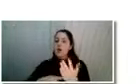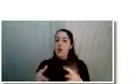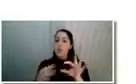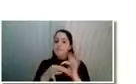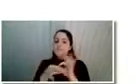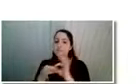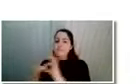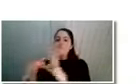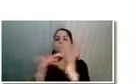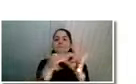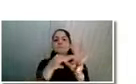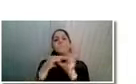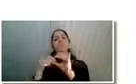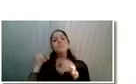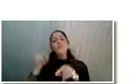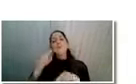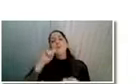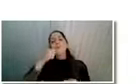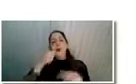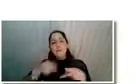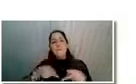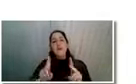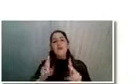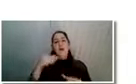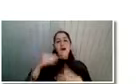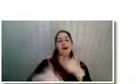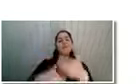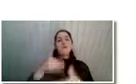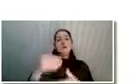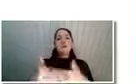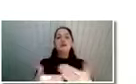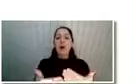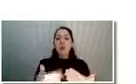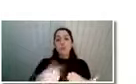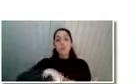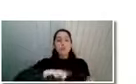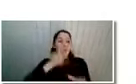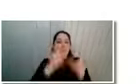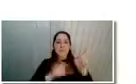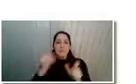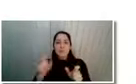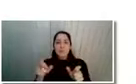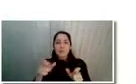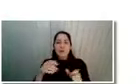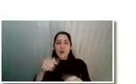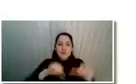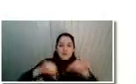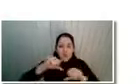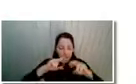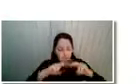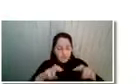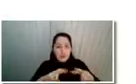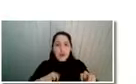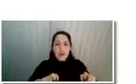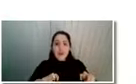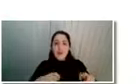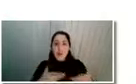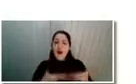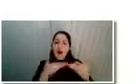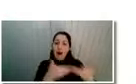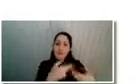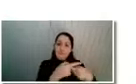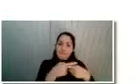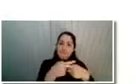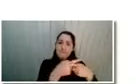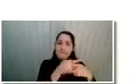permitido este avance en que personas que nos dedicamos a la investigación, con aporte a la sociedad, pero a lo mejor en un plazo un